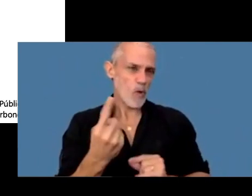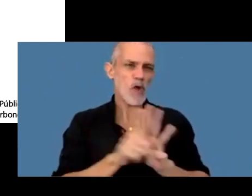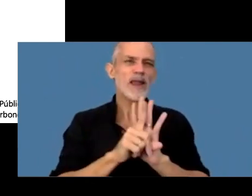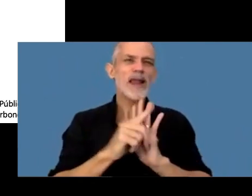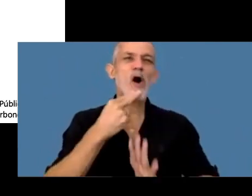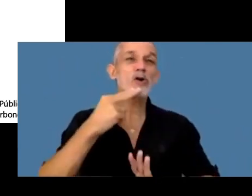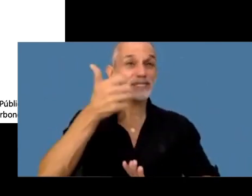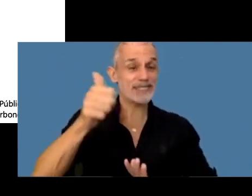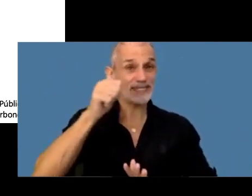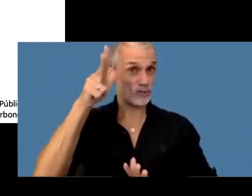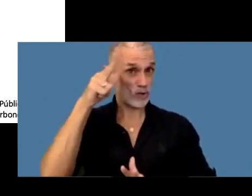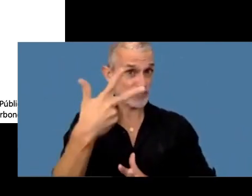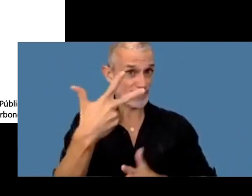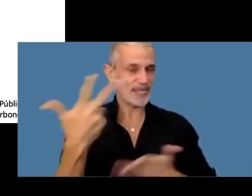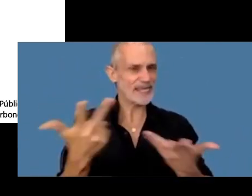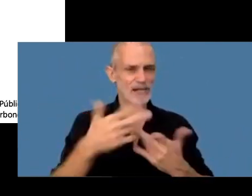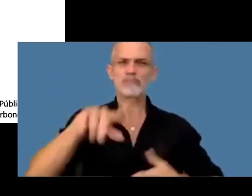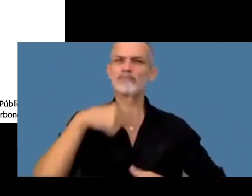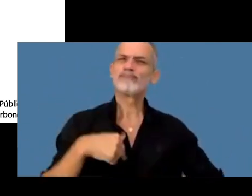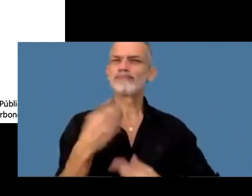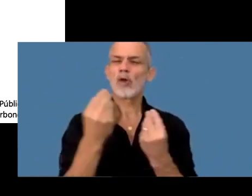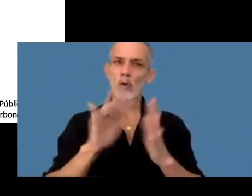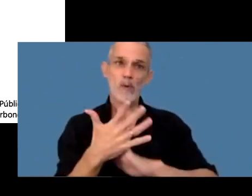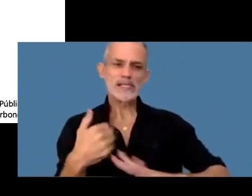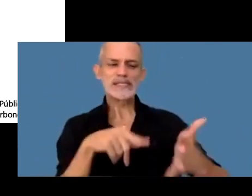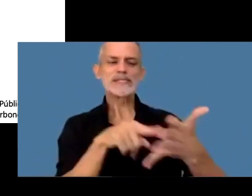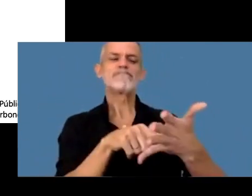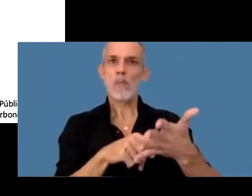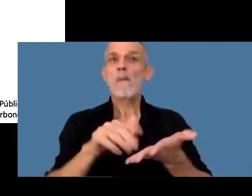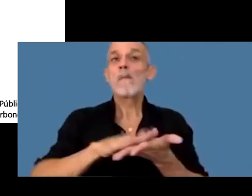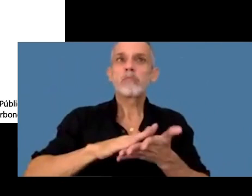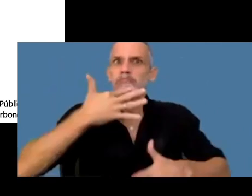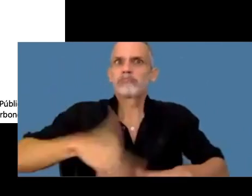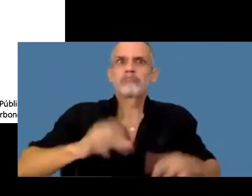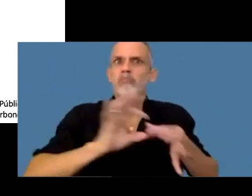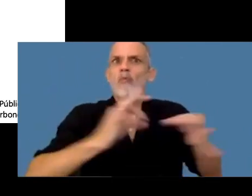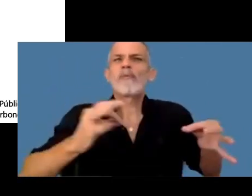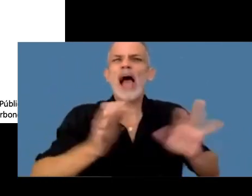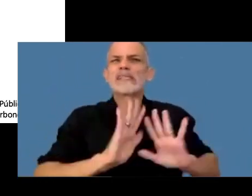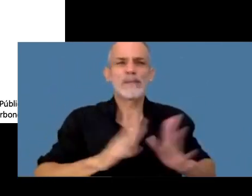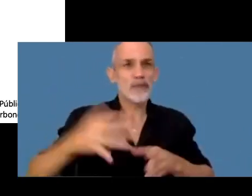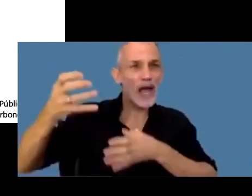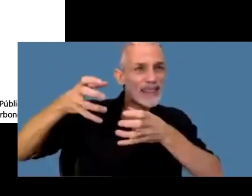11.683, y nos sostenemos para ello en el principio literal de la norma. Y el Tribunal Fiscal de la Nación, la Cámara y la Corte ha